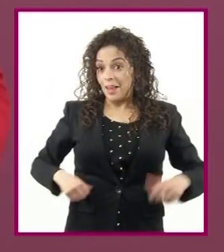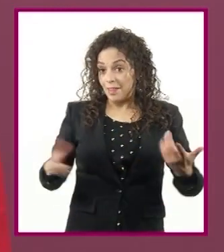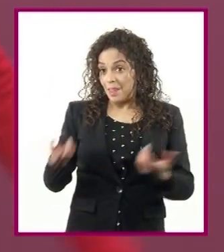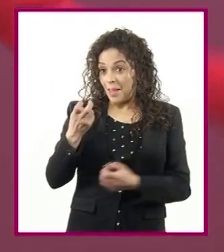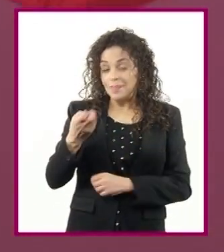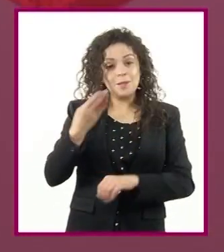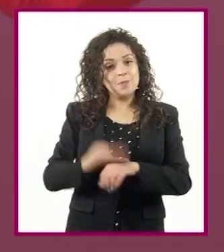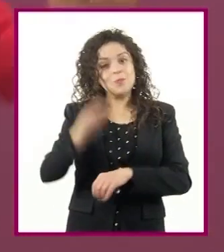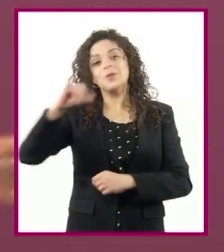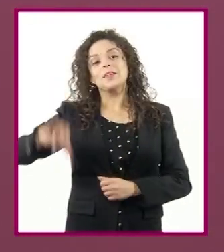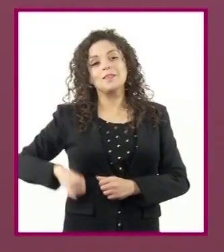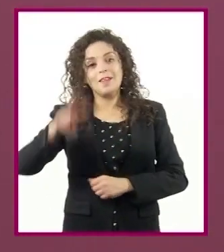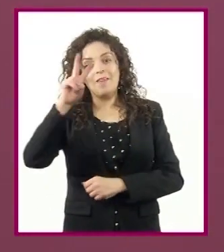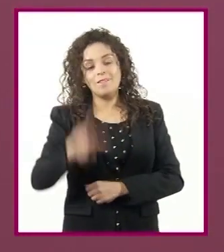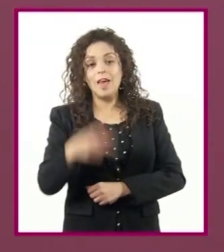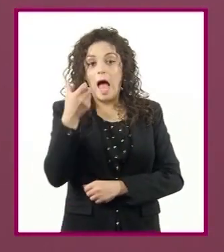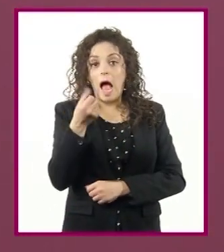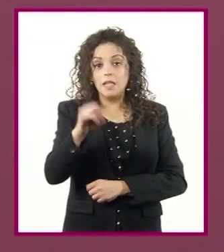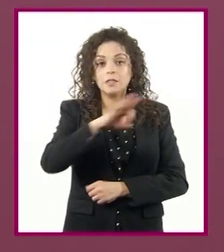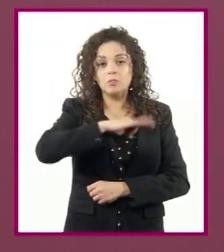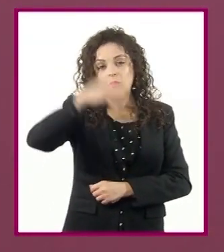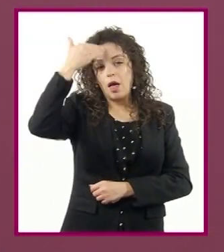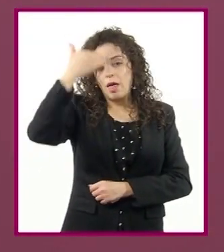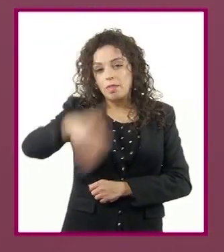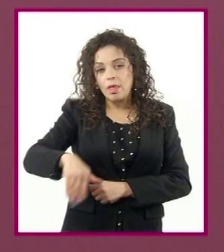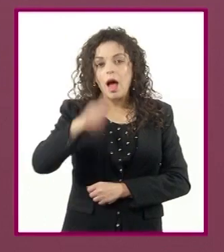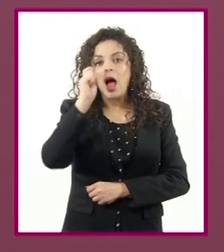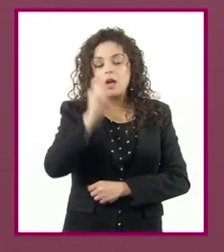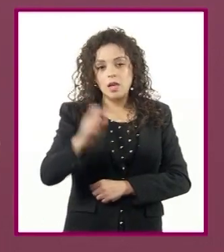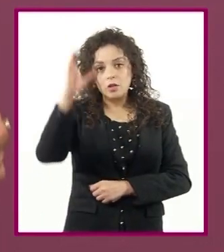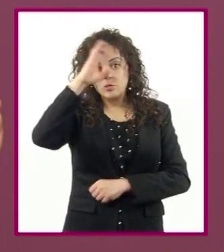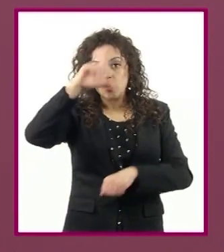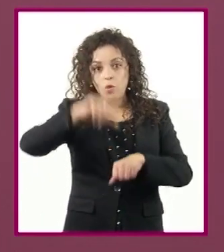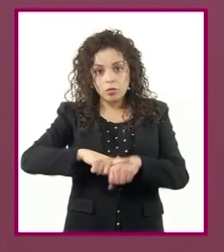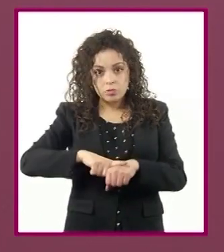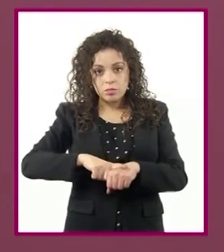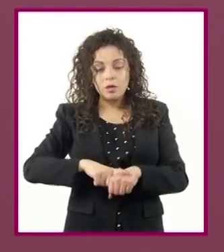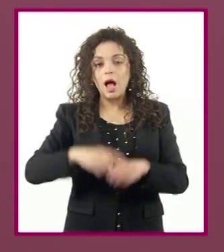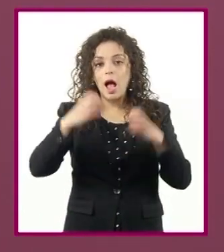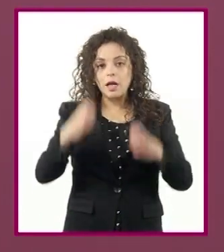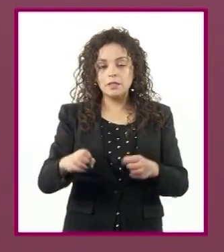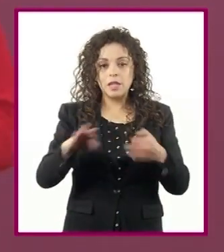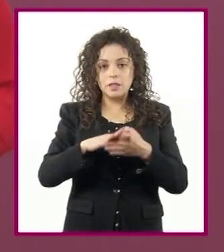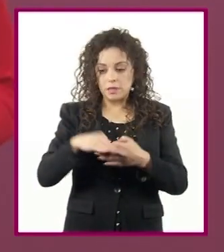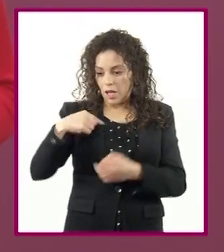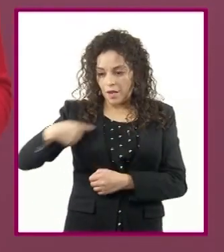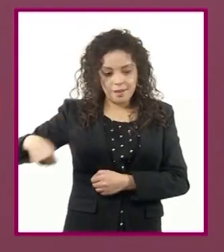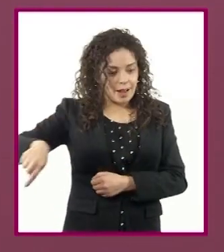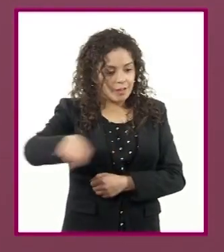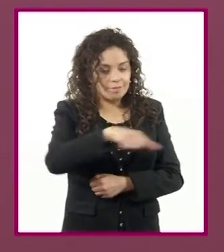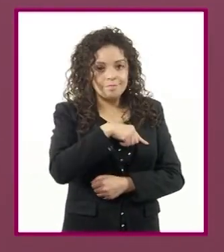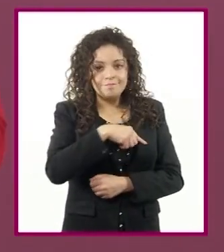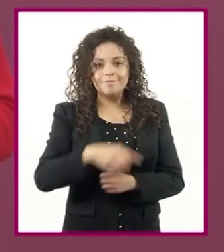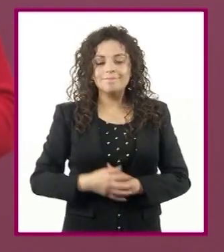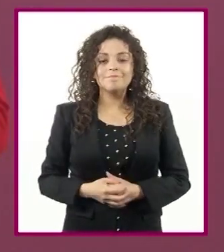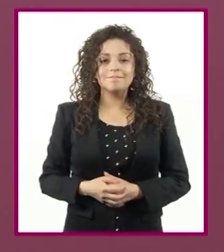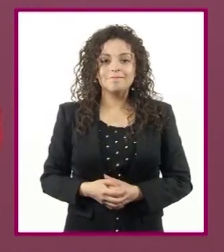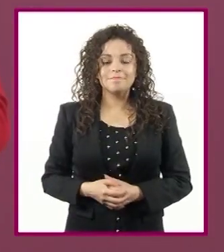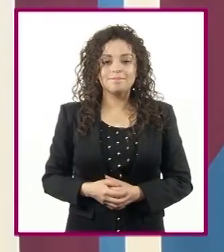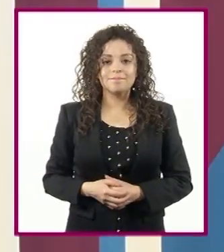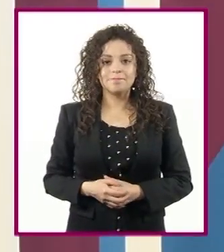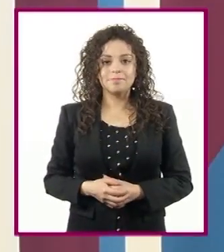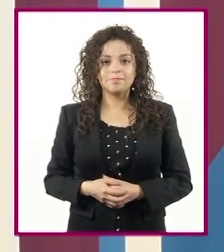interesante. Así podremos saber qué elementos de la cultura nos rodean. Durante la sesión, el maestro